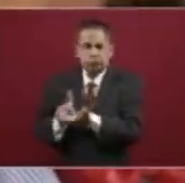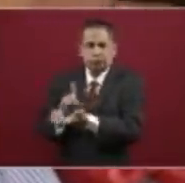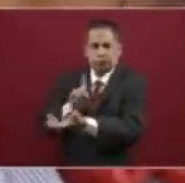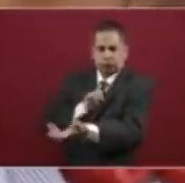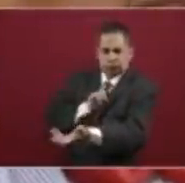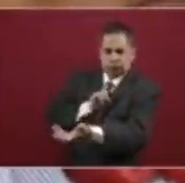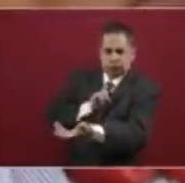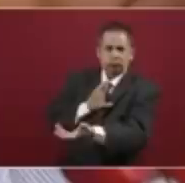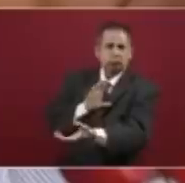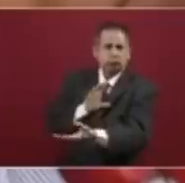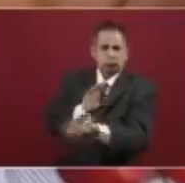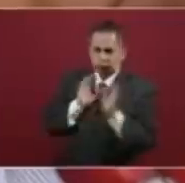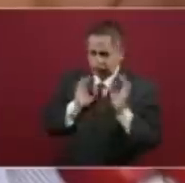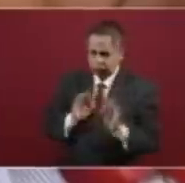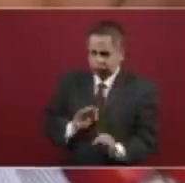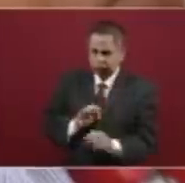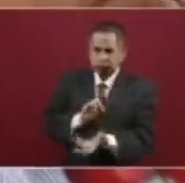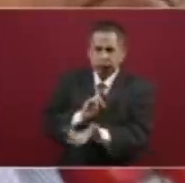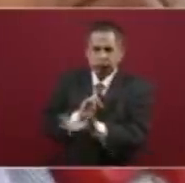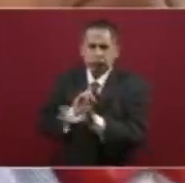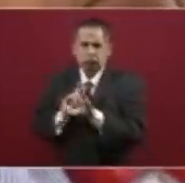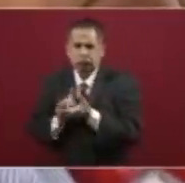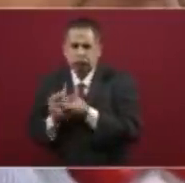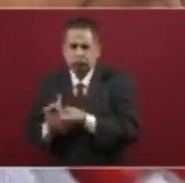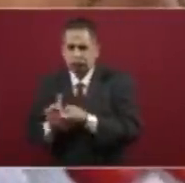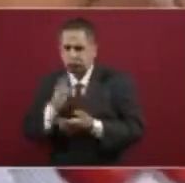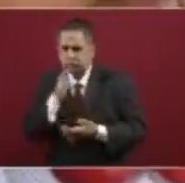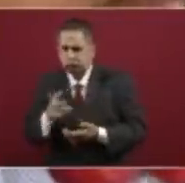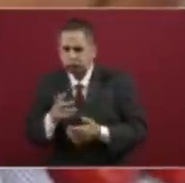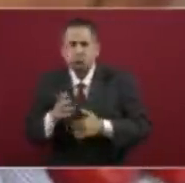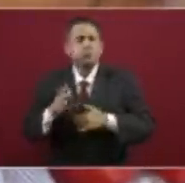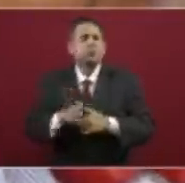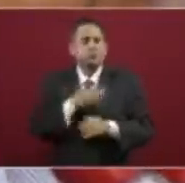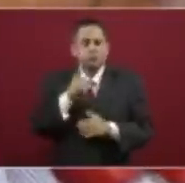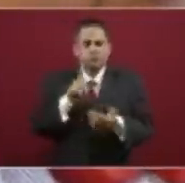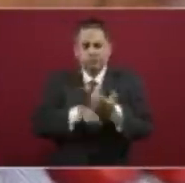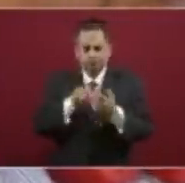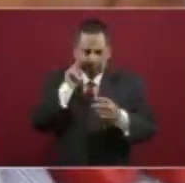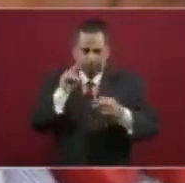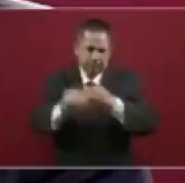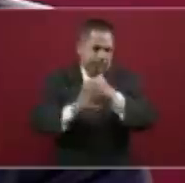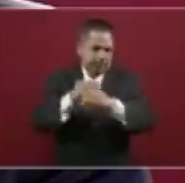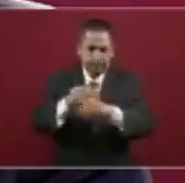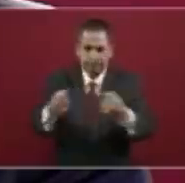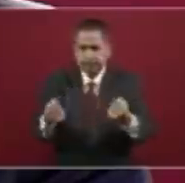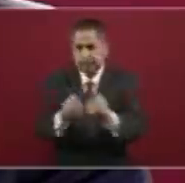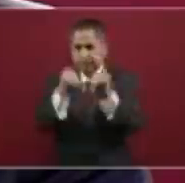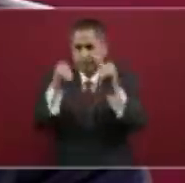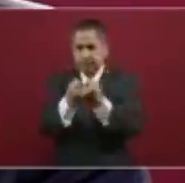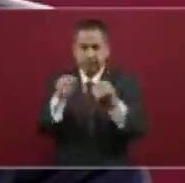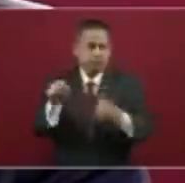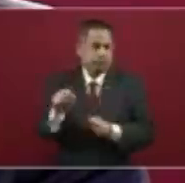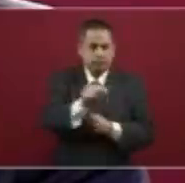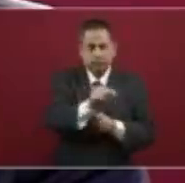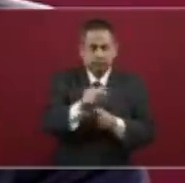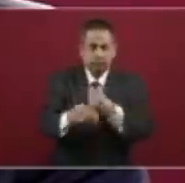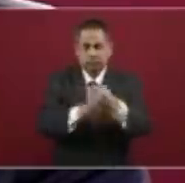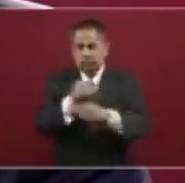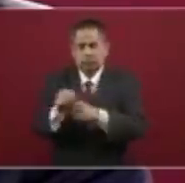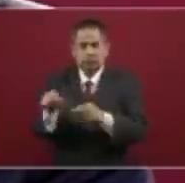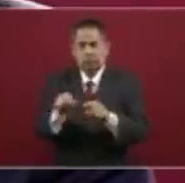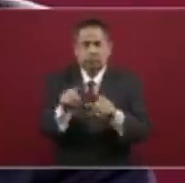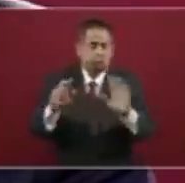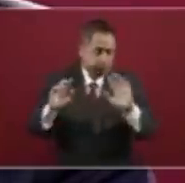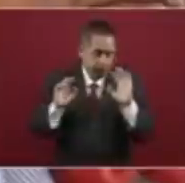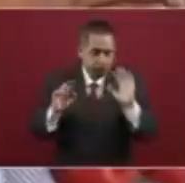sana cercanía? Se lo comento por los pleitos muy vistos personales y pues